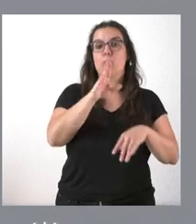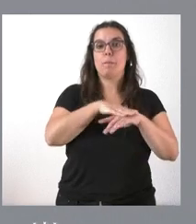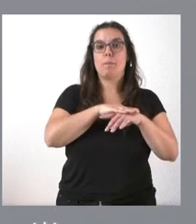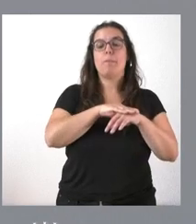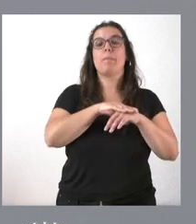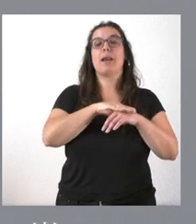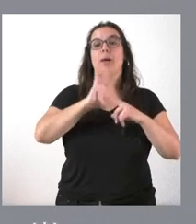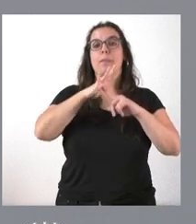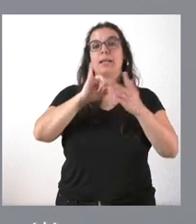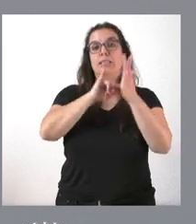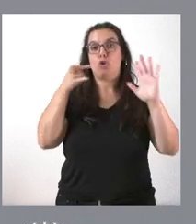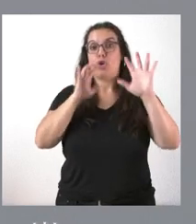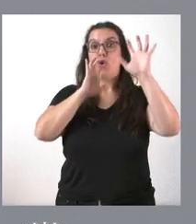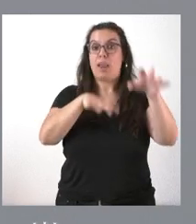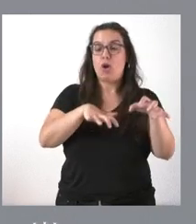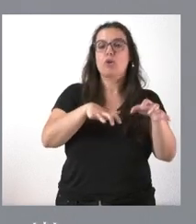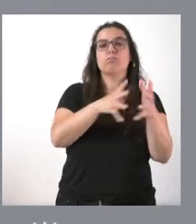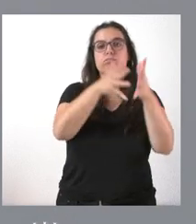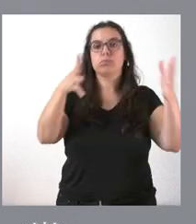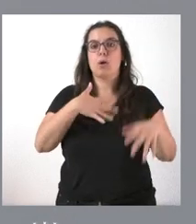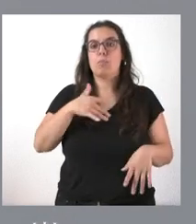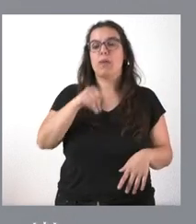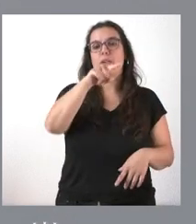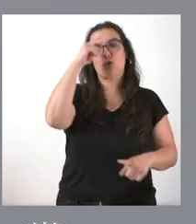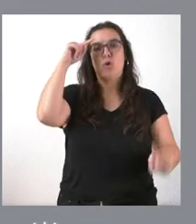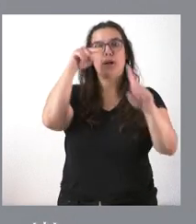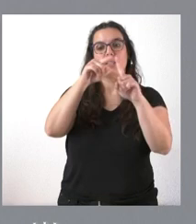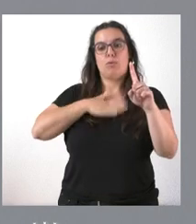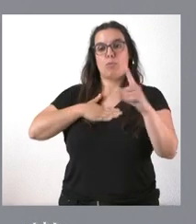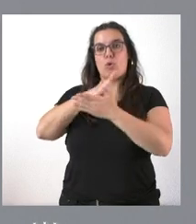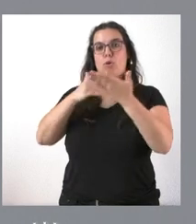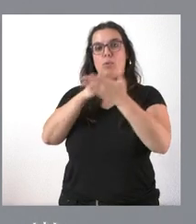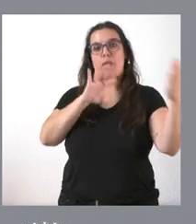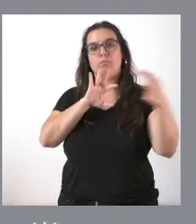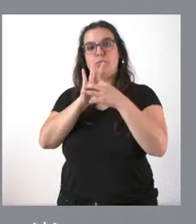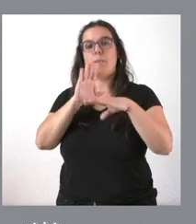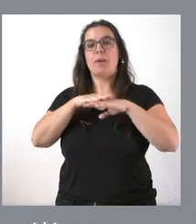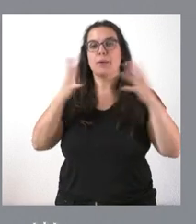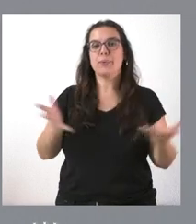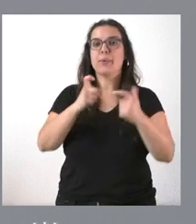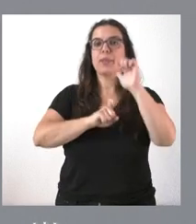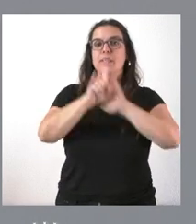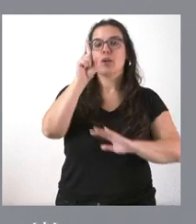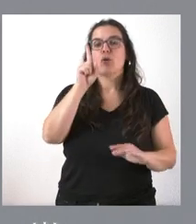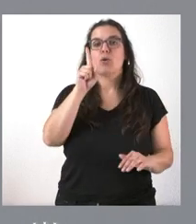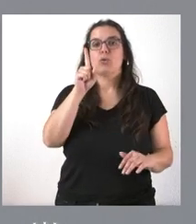tecnológico en León que tiene mucho que ver con los objetivos de nuestra comunidad Autónoma de promover el desarrollo